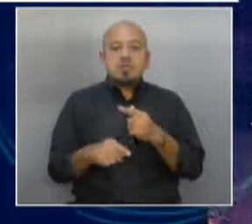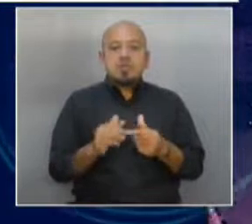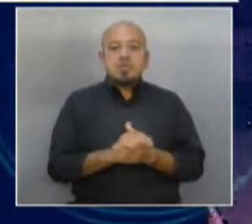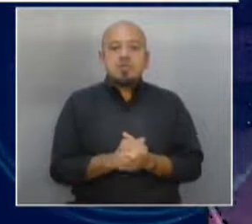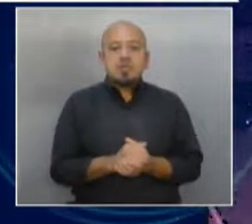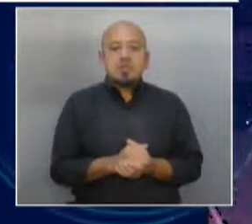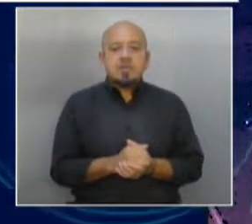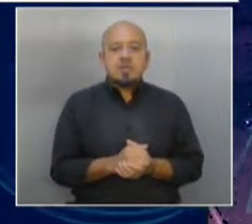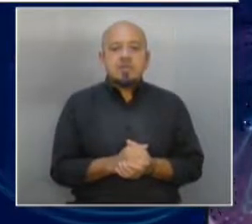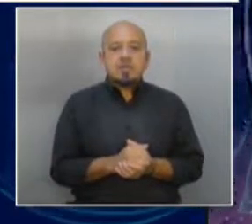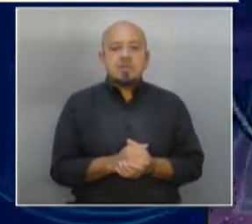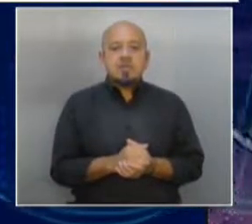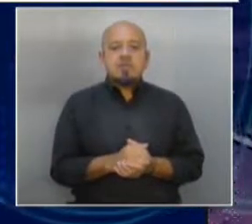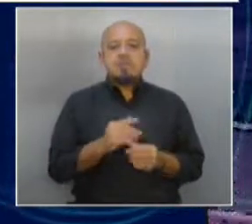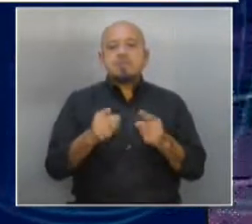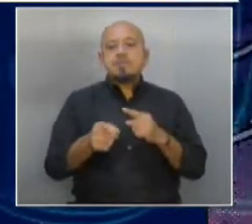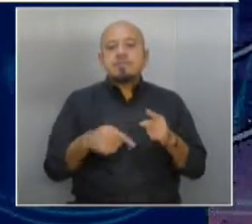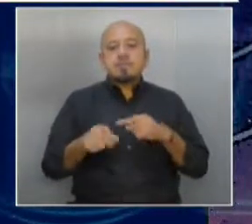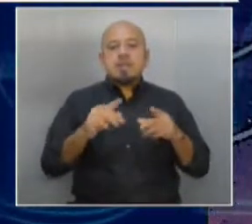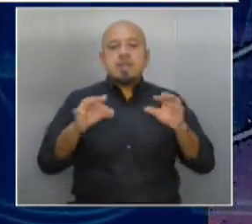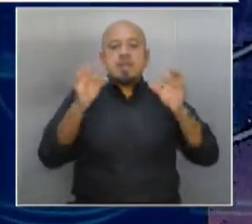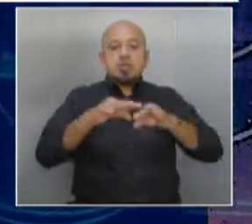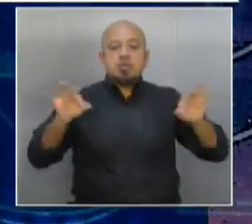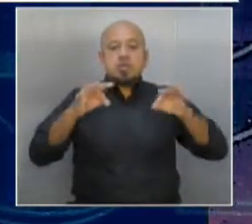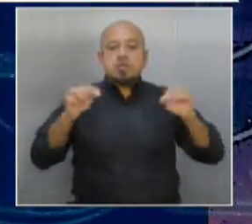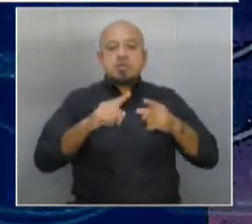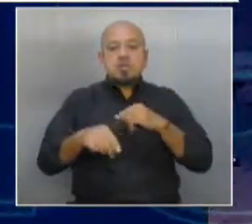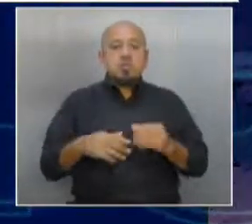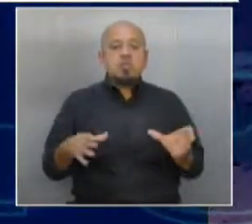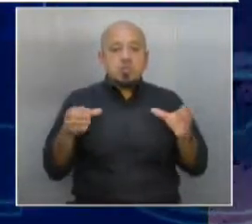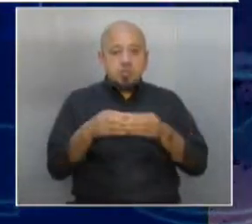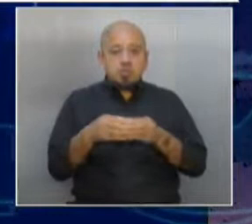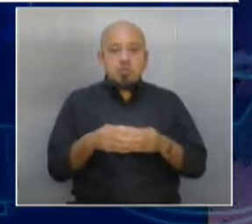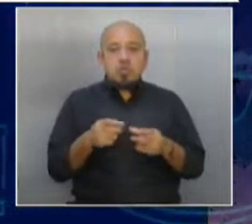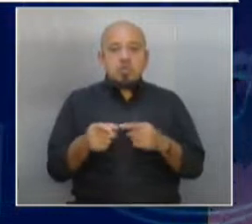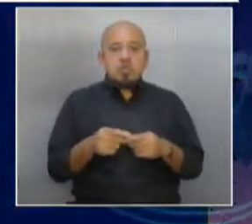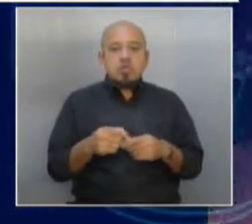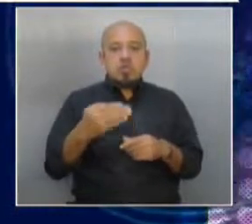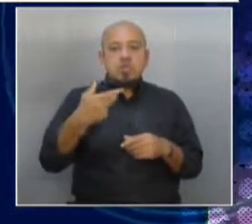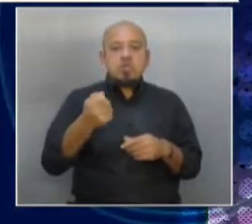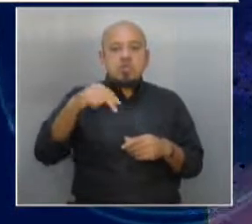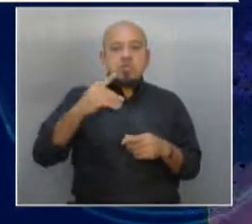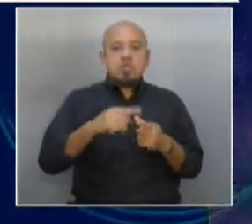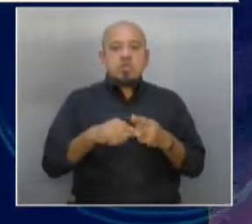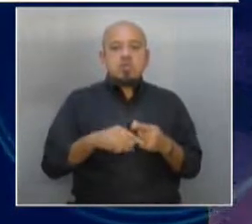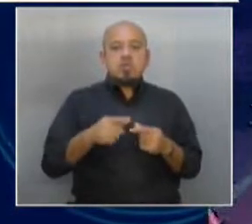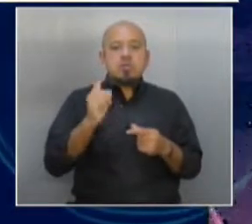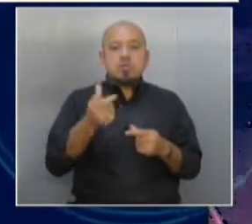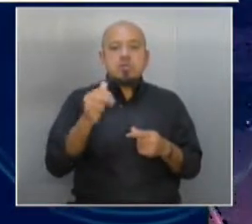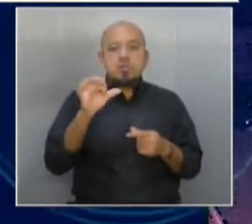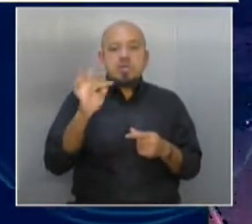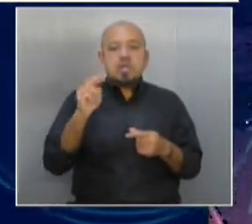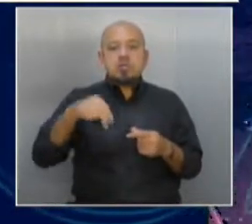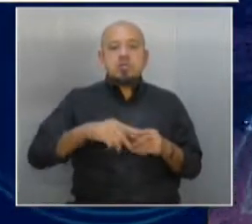debe. Ahí está, en la sala principal del Teatro Solís, que lo celebran con banda. Con banda, sí. Va a estar Gastón Ackerman en